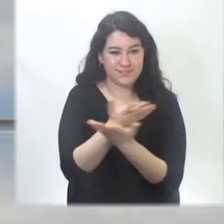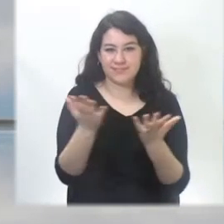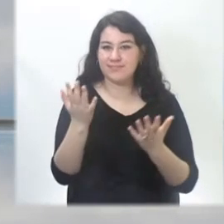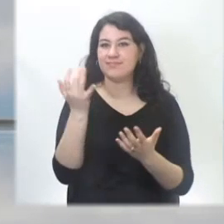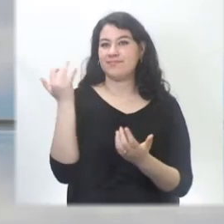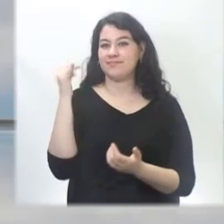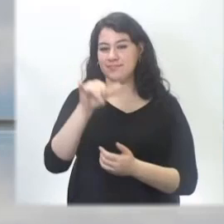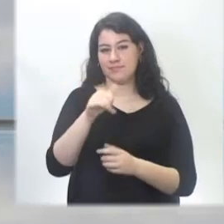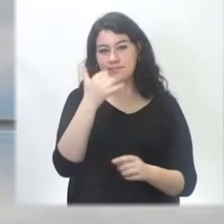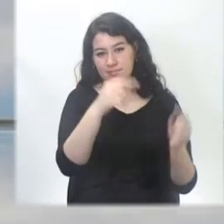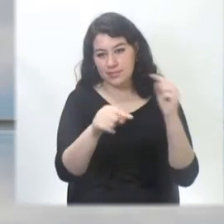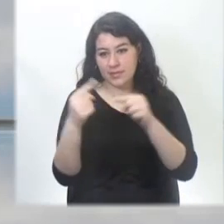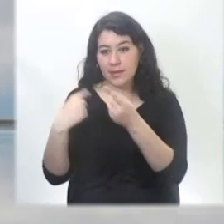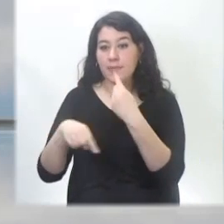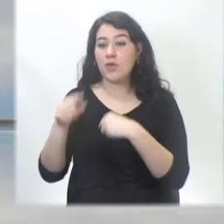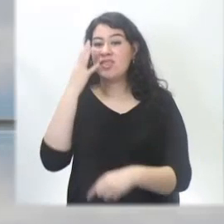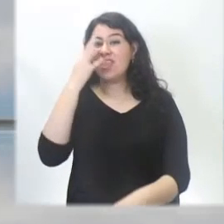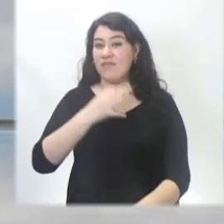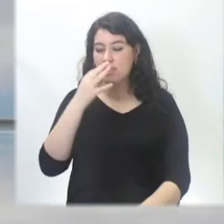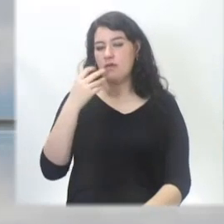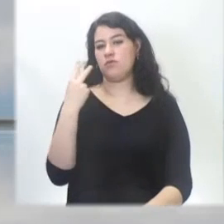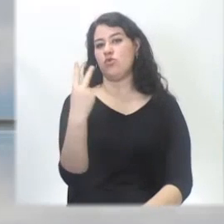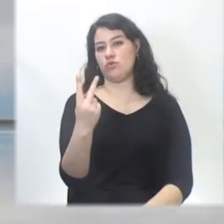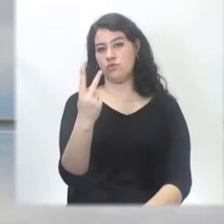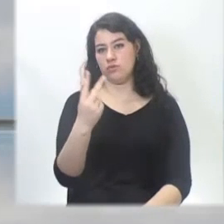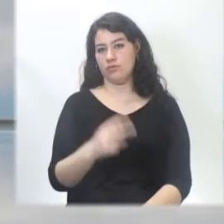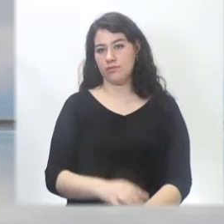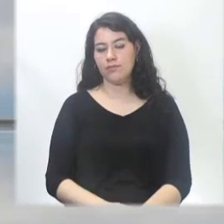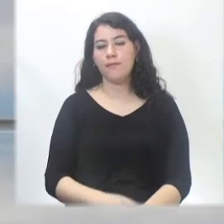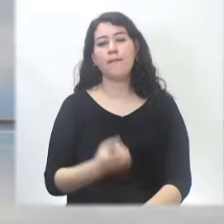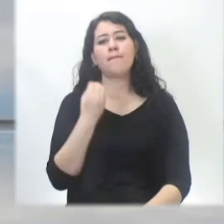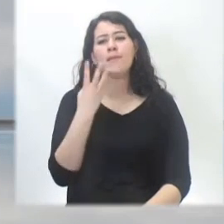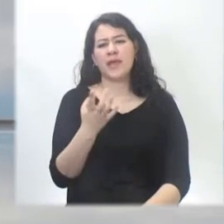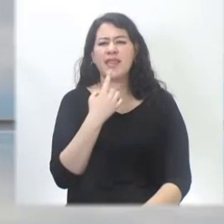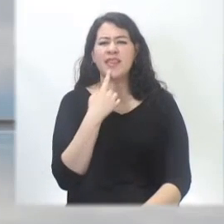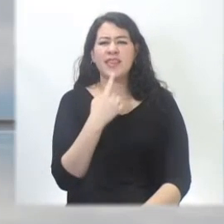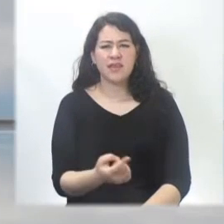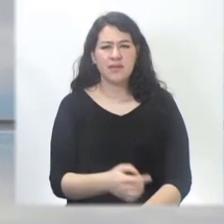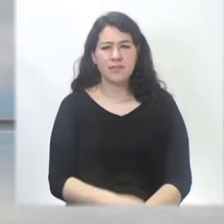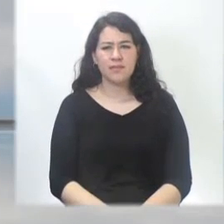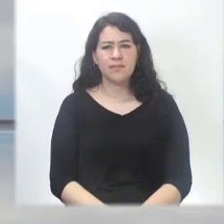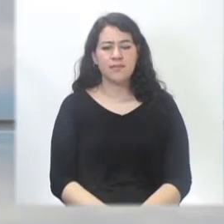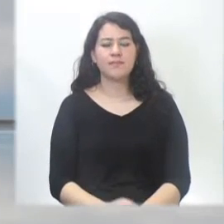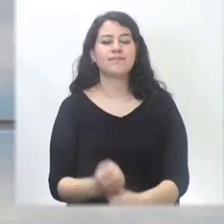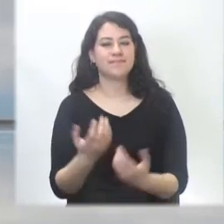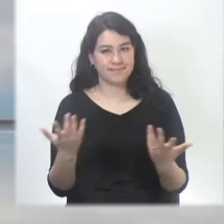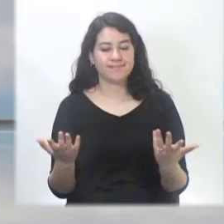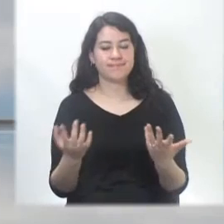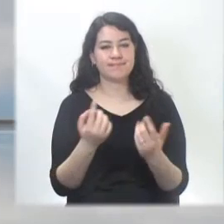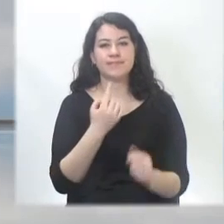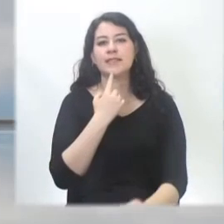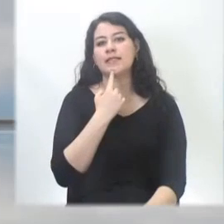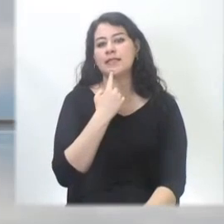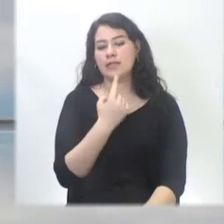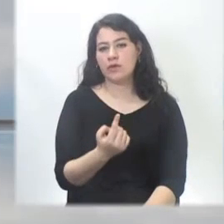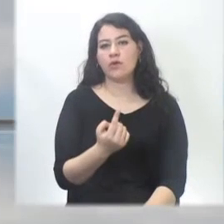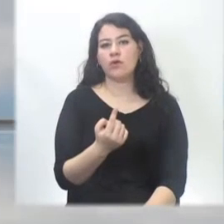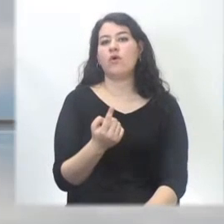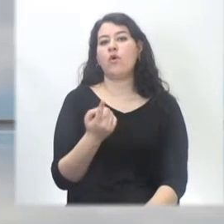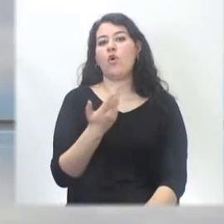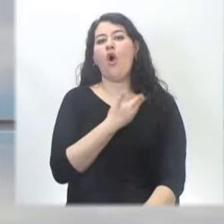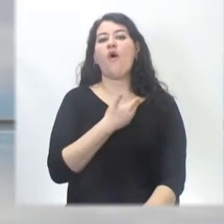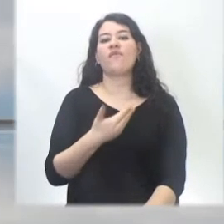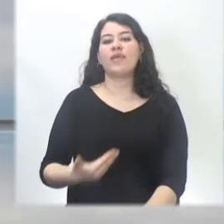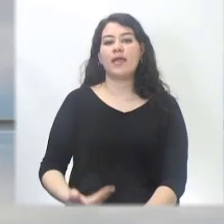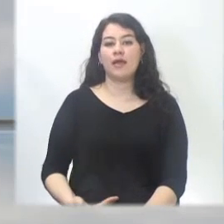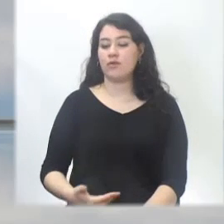cuando en realidad analizó 2. ¿Y por qué digo esto? Digo esto porque el gobierno